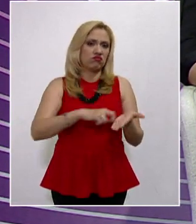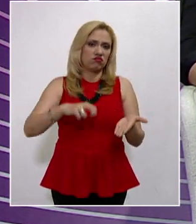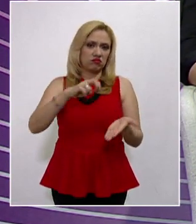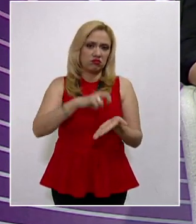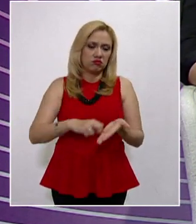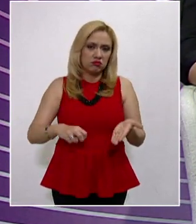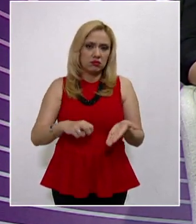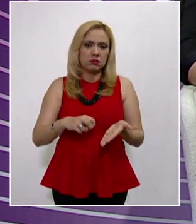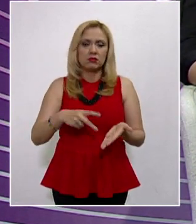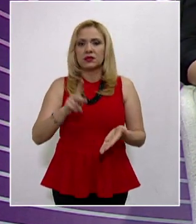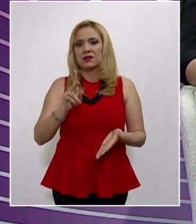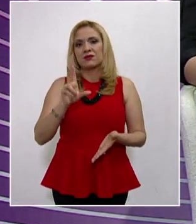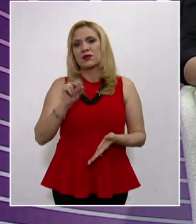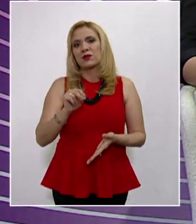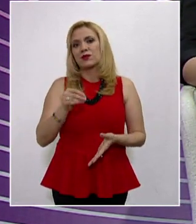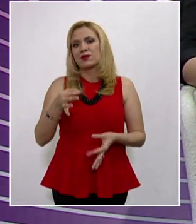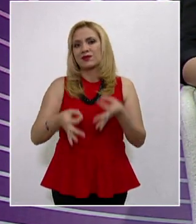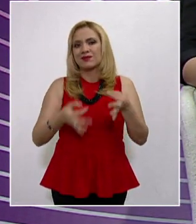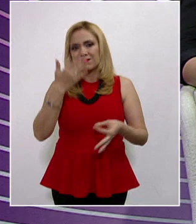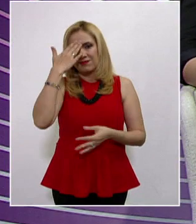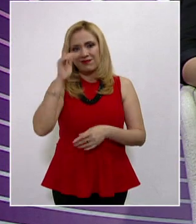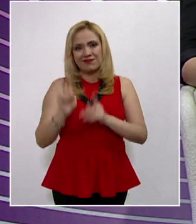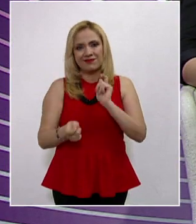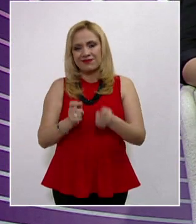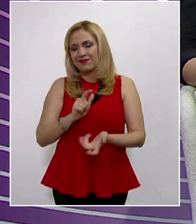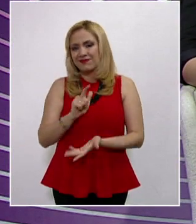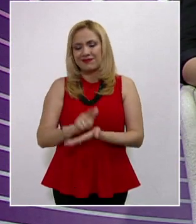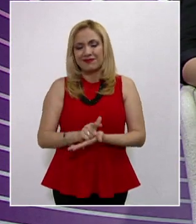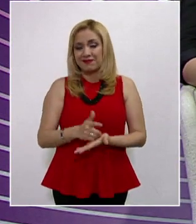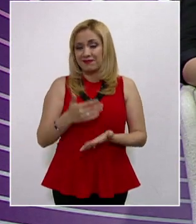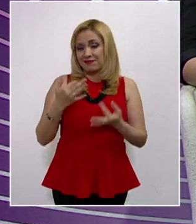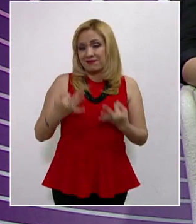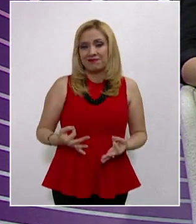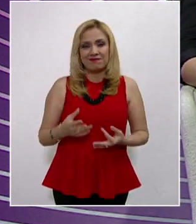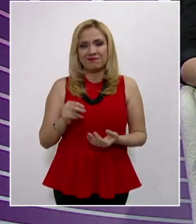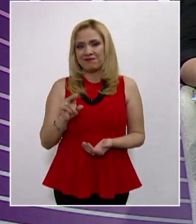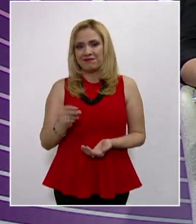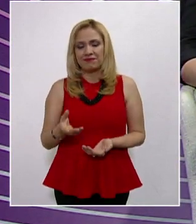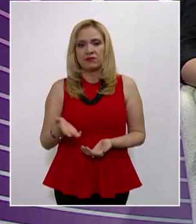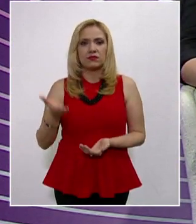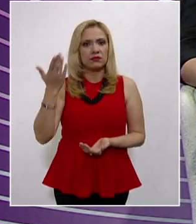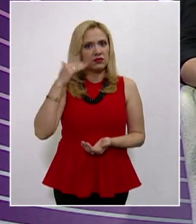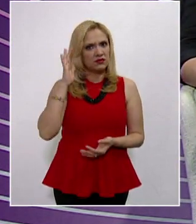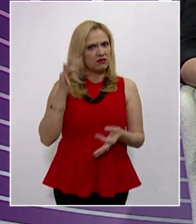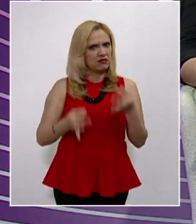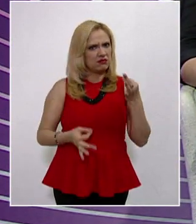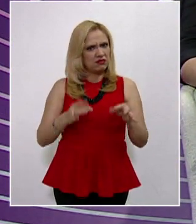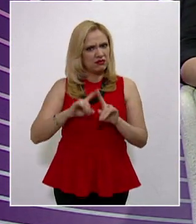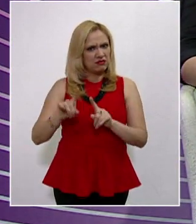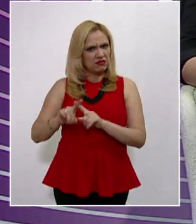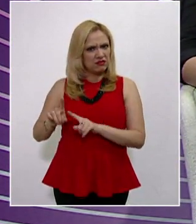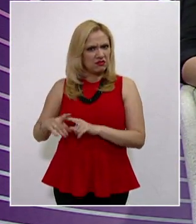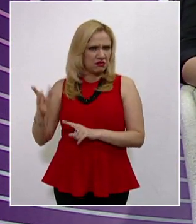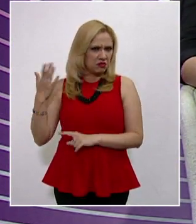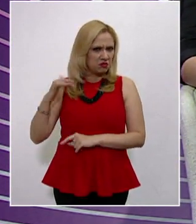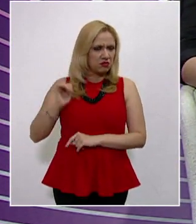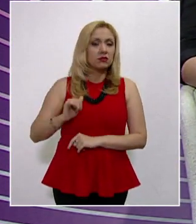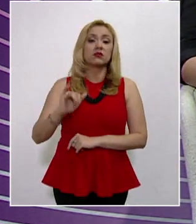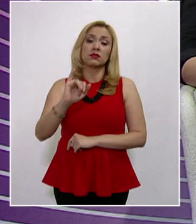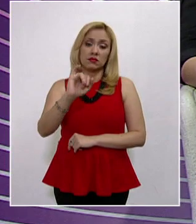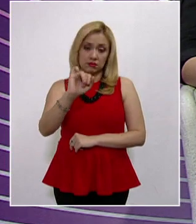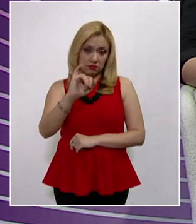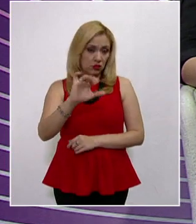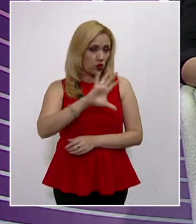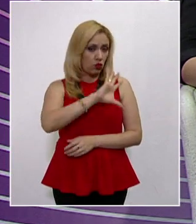enfoque especializado en la impartición de justicia. Y el problema es que en estos tribunales se juzgaban todo tipo de delitos, ¿no? Anteriormente. En